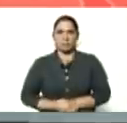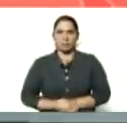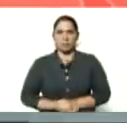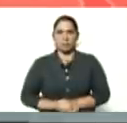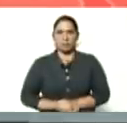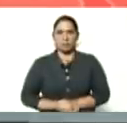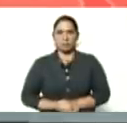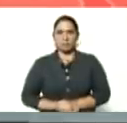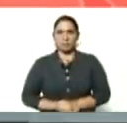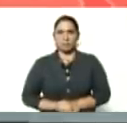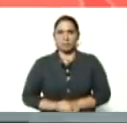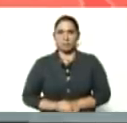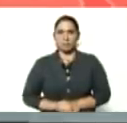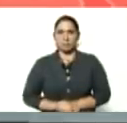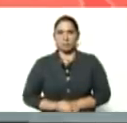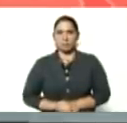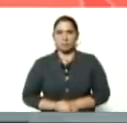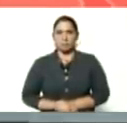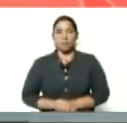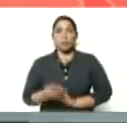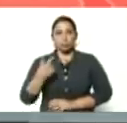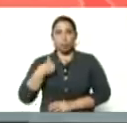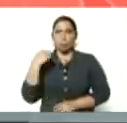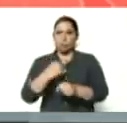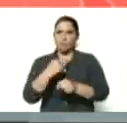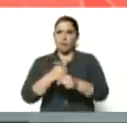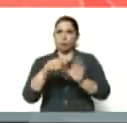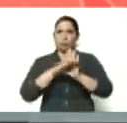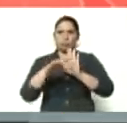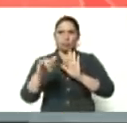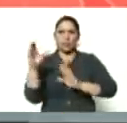República. Fui constituyente por